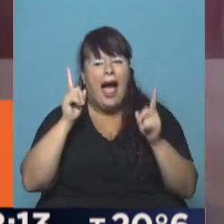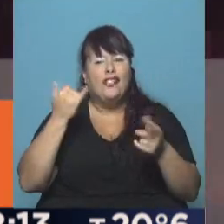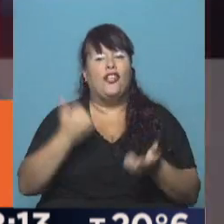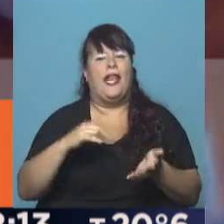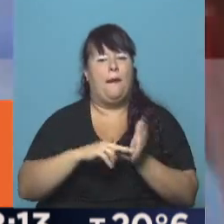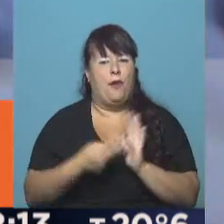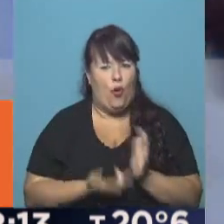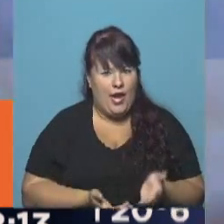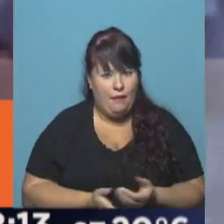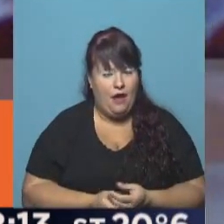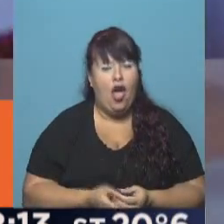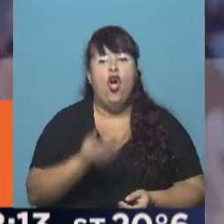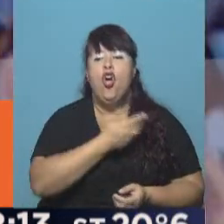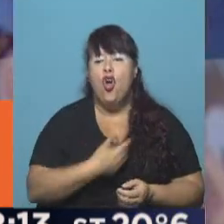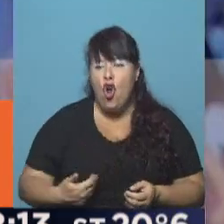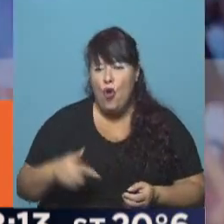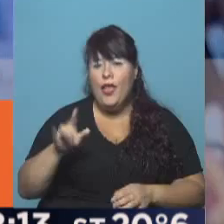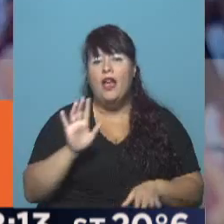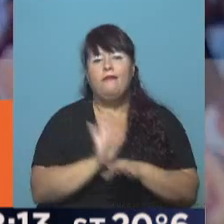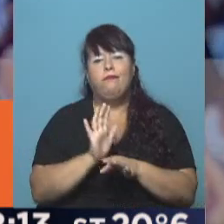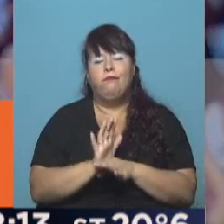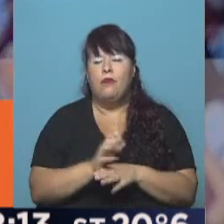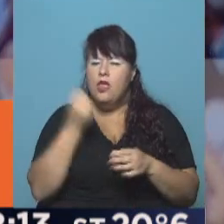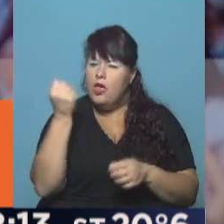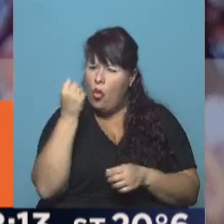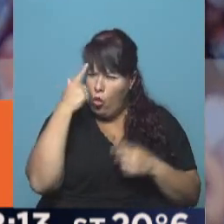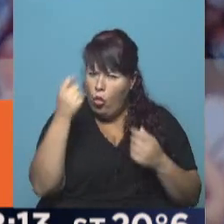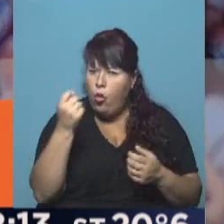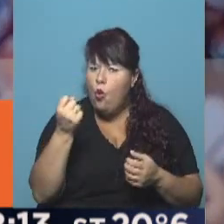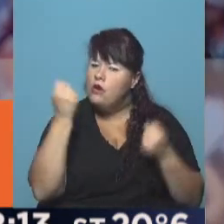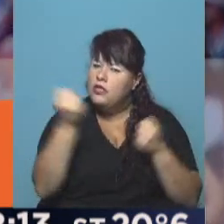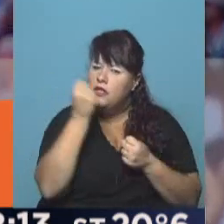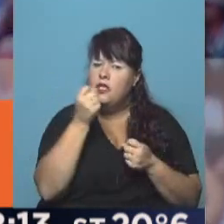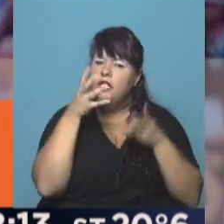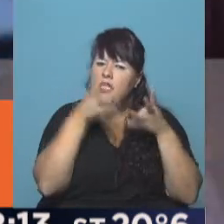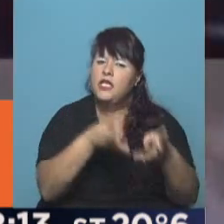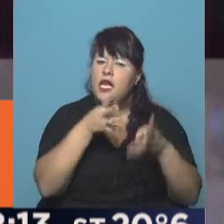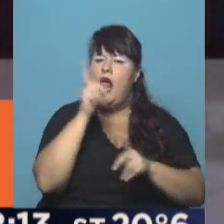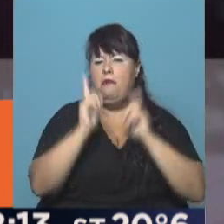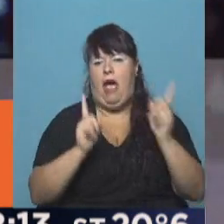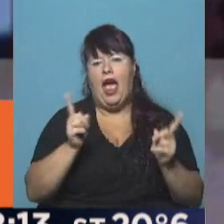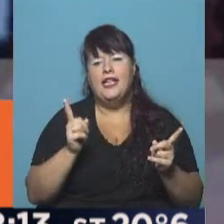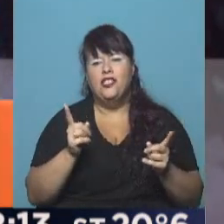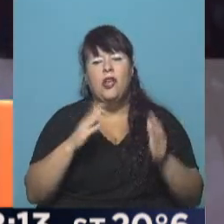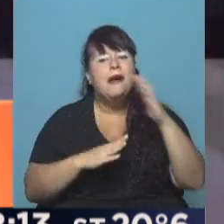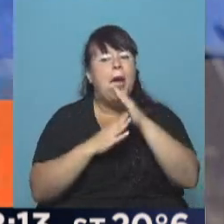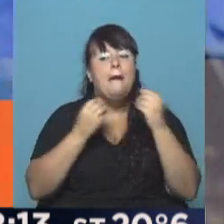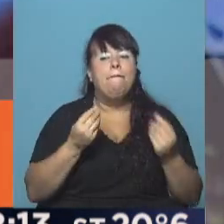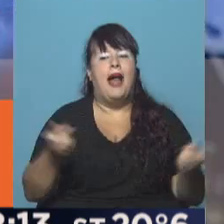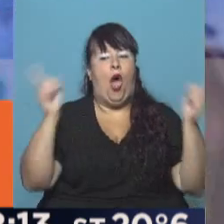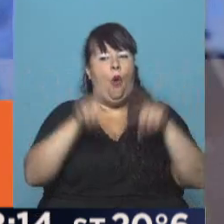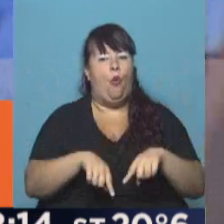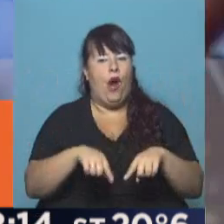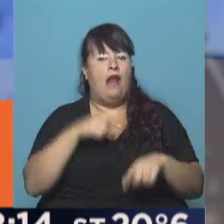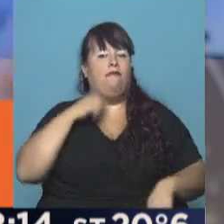en conflicto el gobierno está empecinado en atacar al docente como eje para recuperar